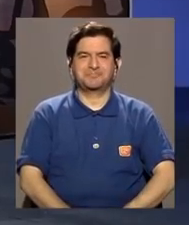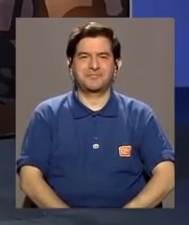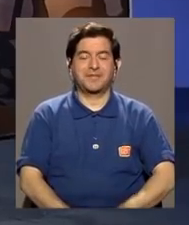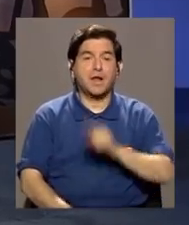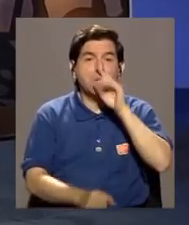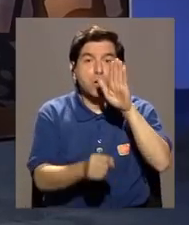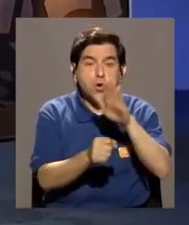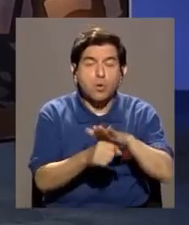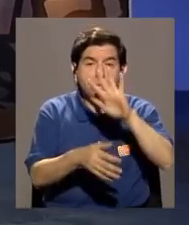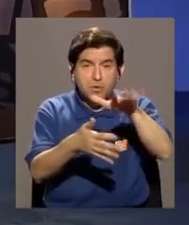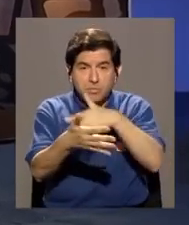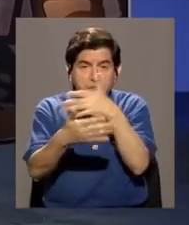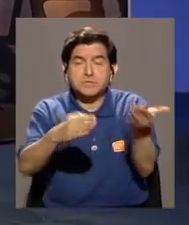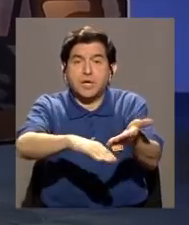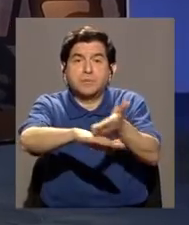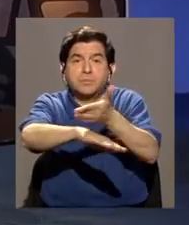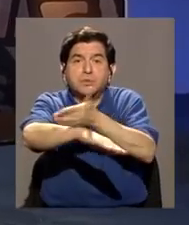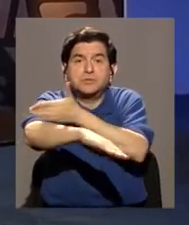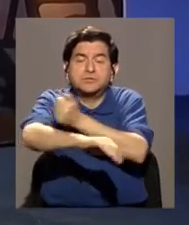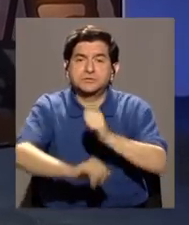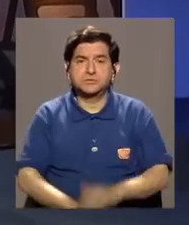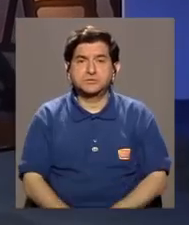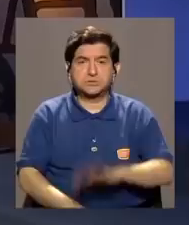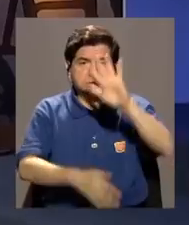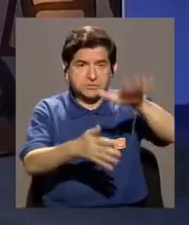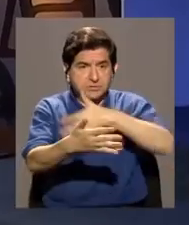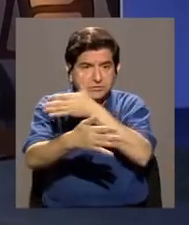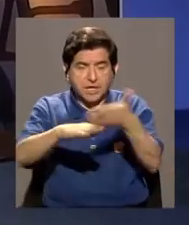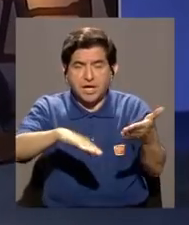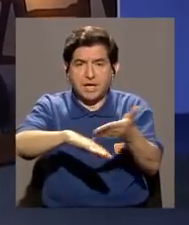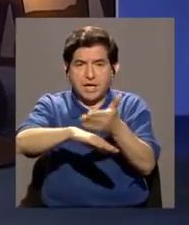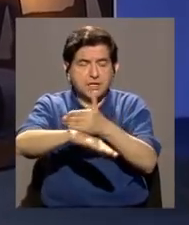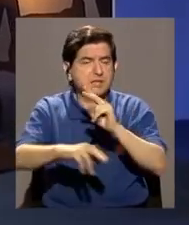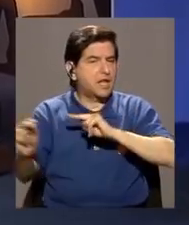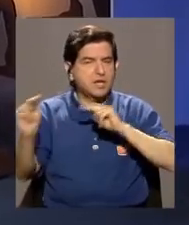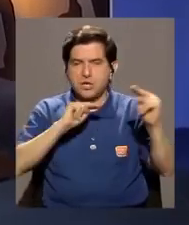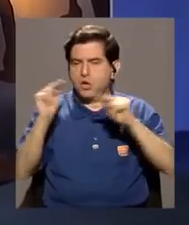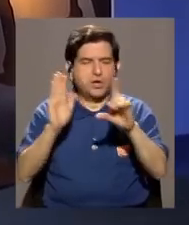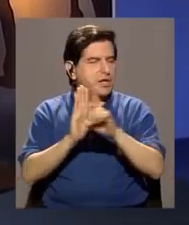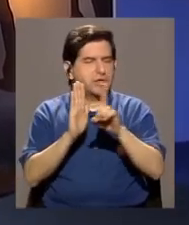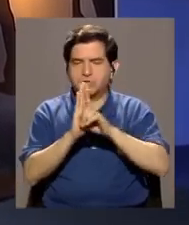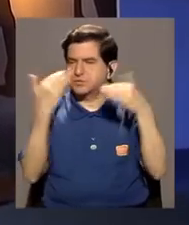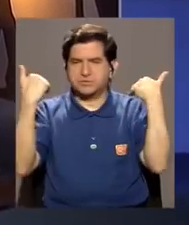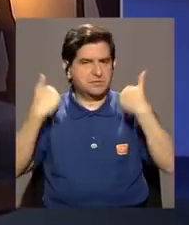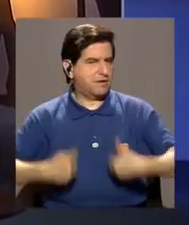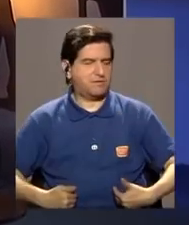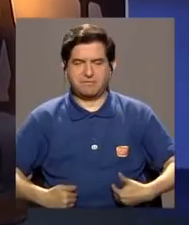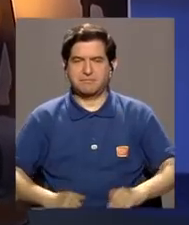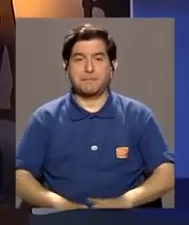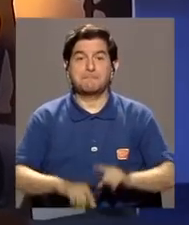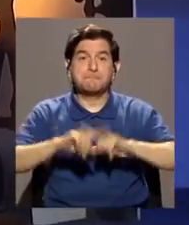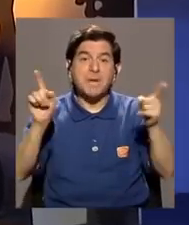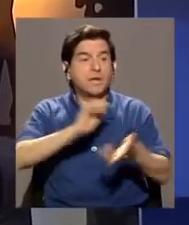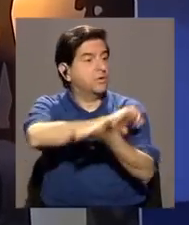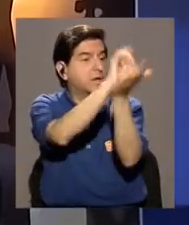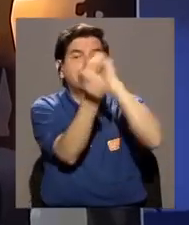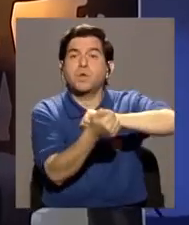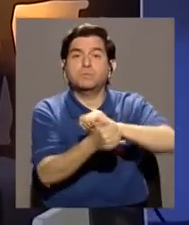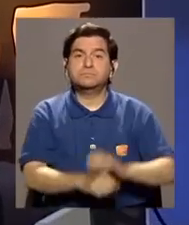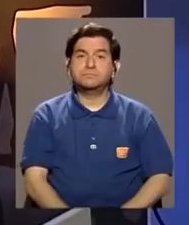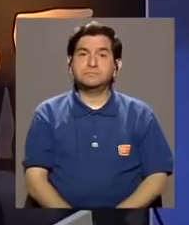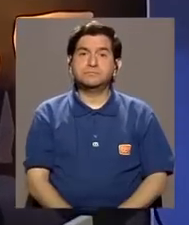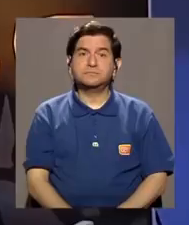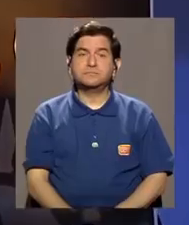el compromiso era una agenda progresista era una agenda que no iba a negociar con los derechos humanos pero eso cambió